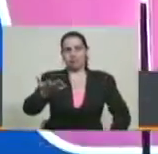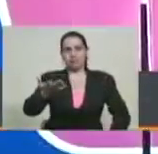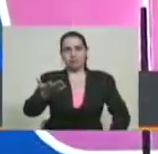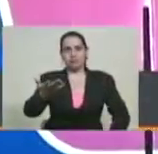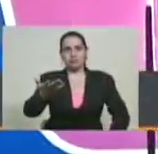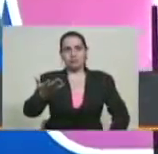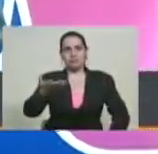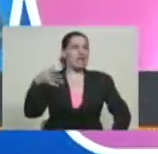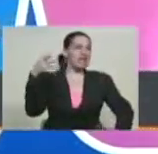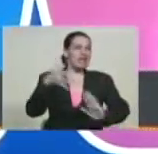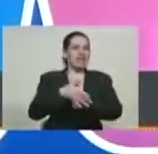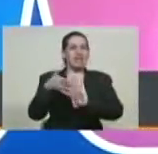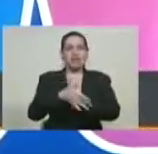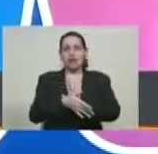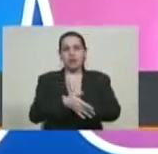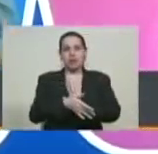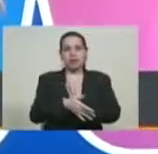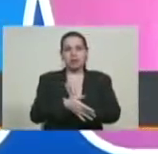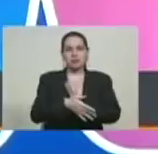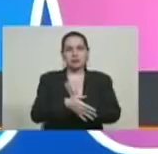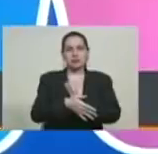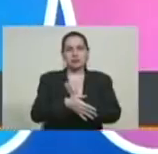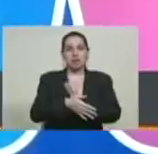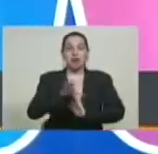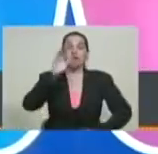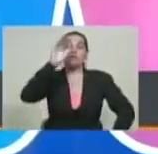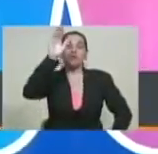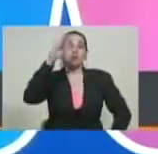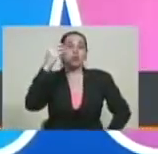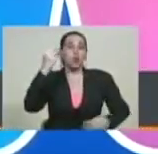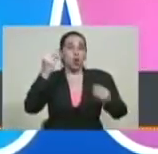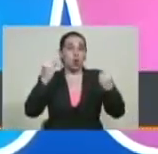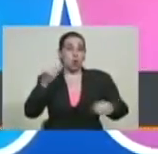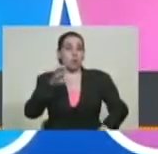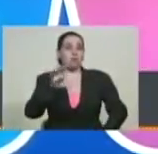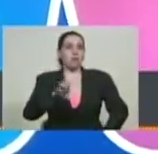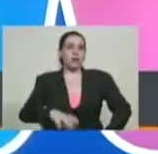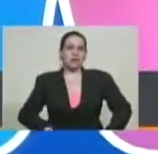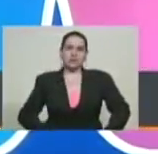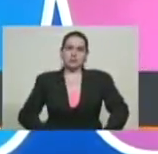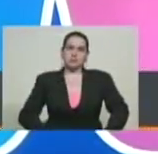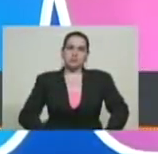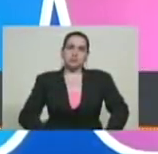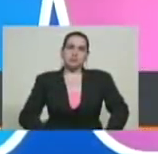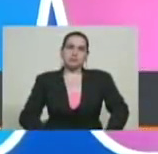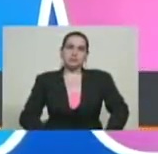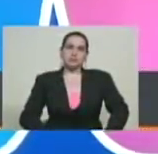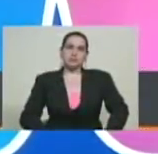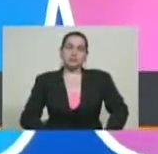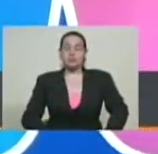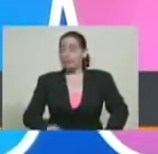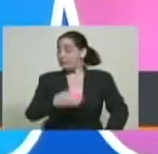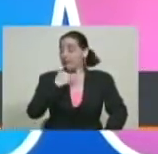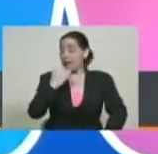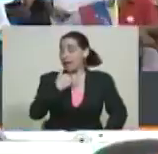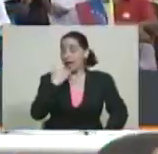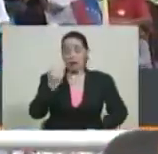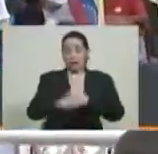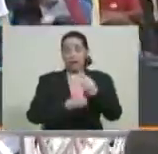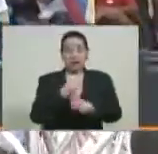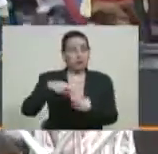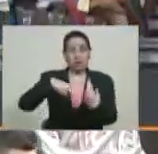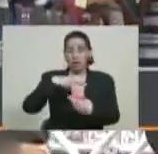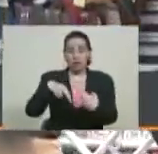de lo que debe ser el futuro de nuestro país. Si algo ha hecho la revolución,